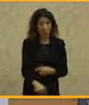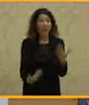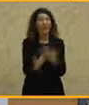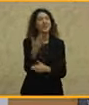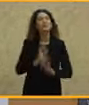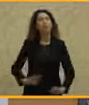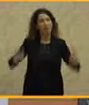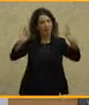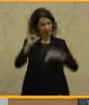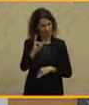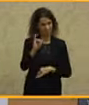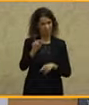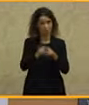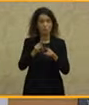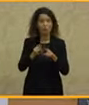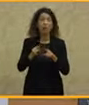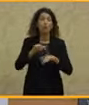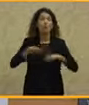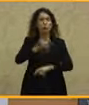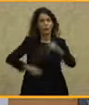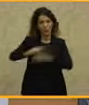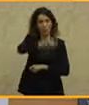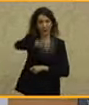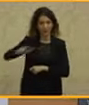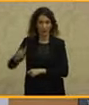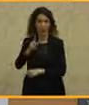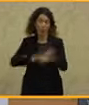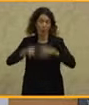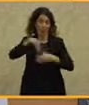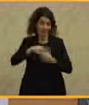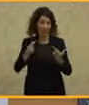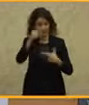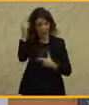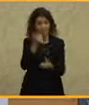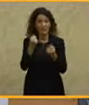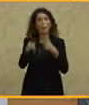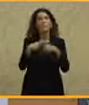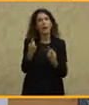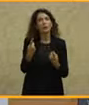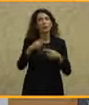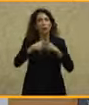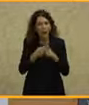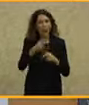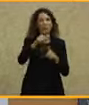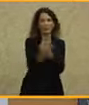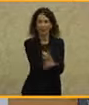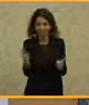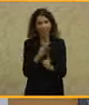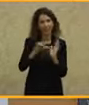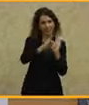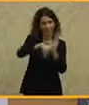un día muy especial para el movimiento asociativo de personas con problemas de salud mental, familiares y personas allegadas que